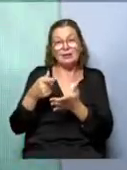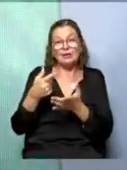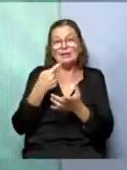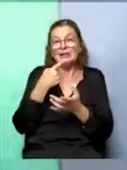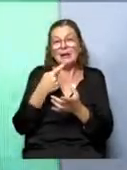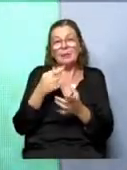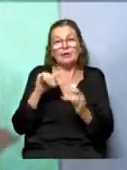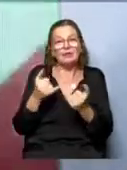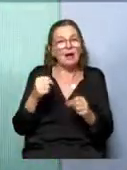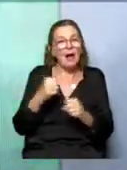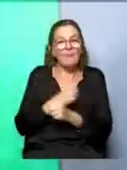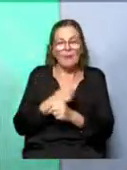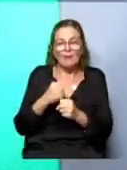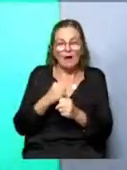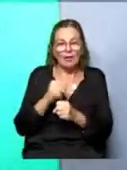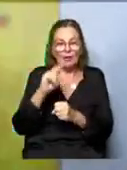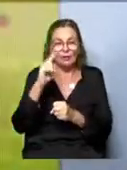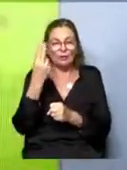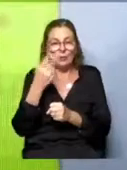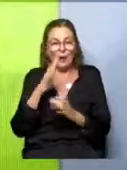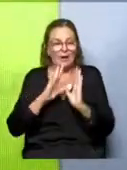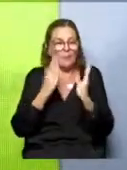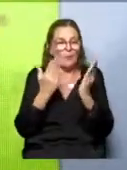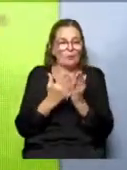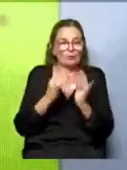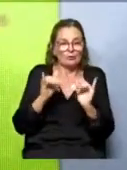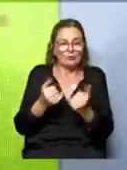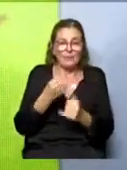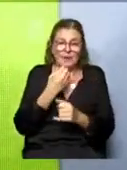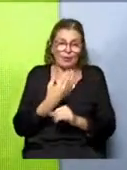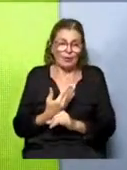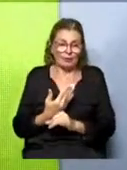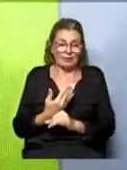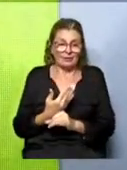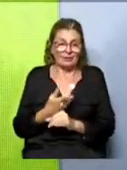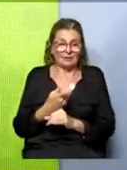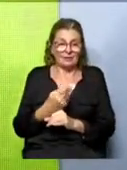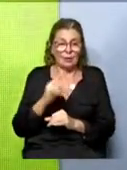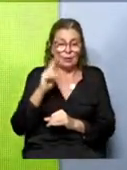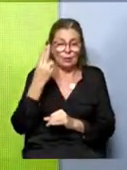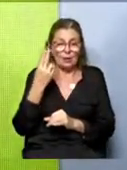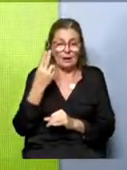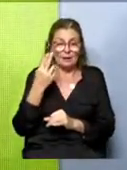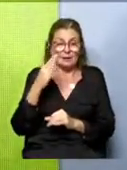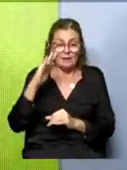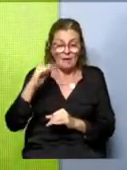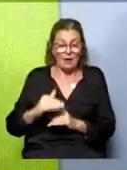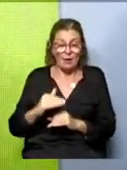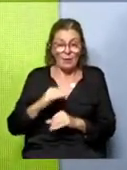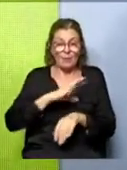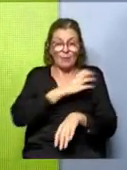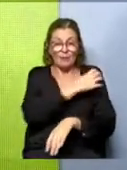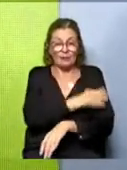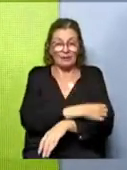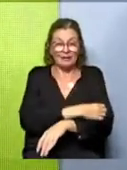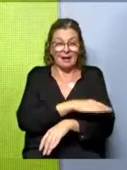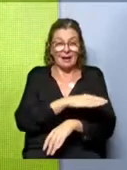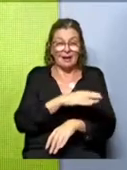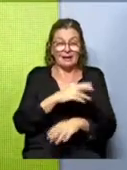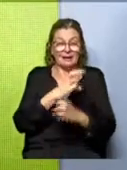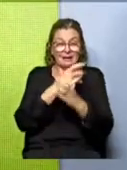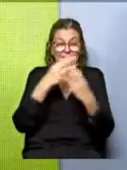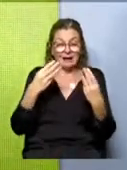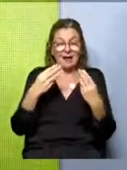que ya ha probado en Uruguay y en el mundo, que funciona mejor. Uruguay, en el periodo en que bajó más la pobreza en general y la pobreza infantil, entre